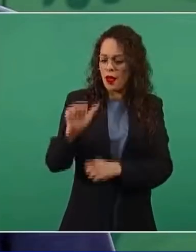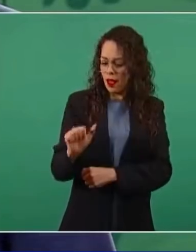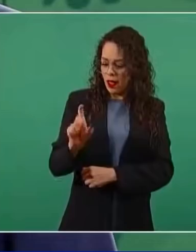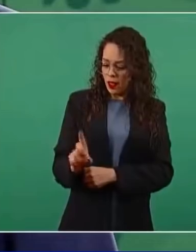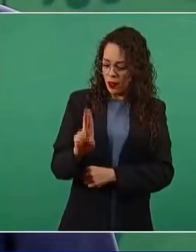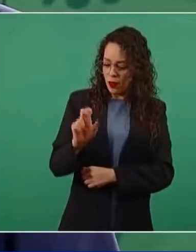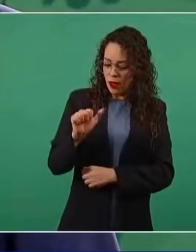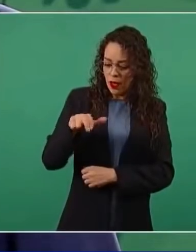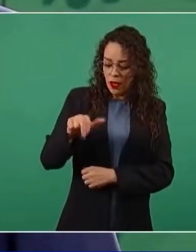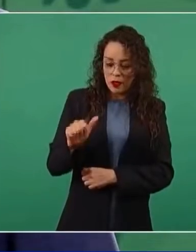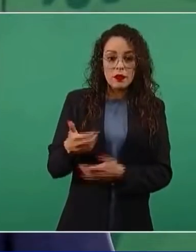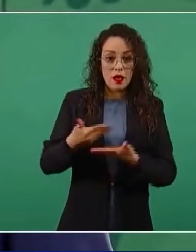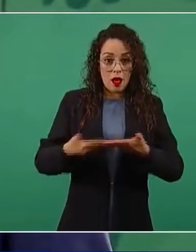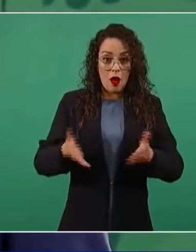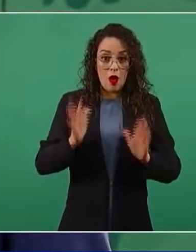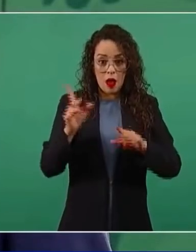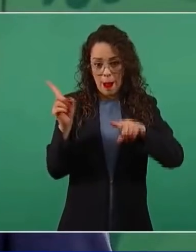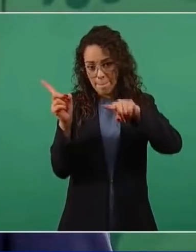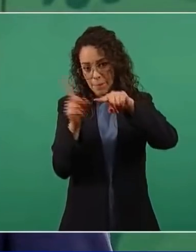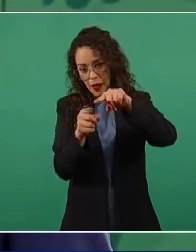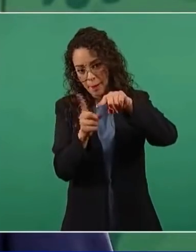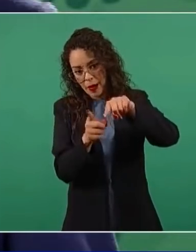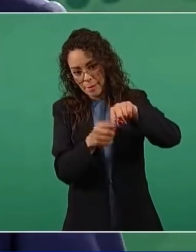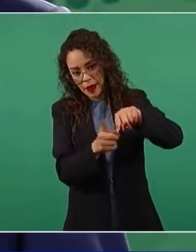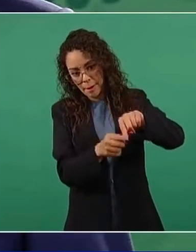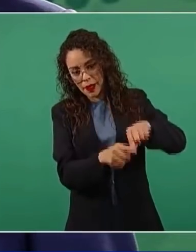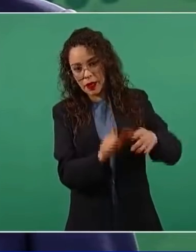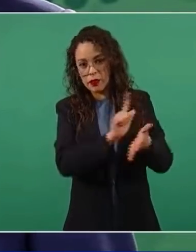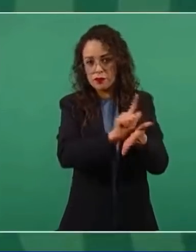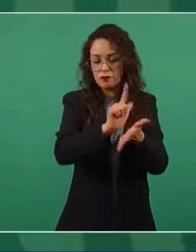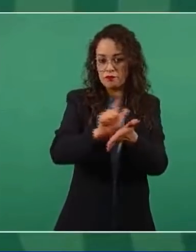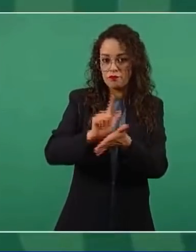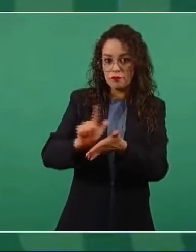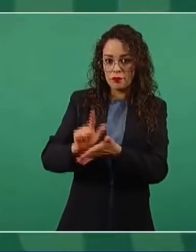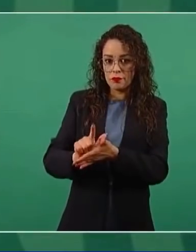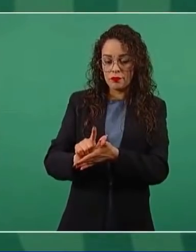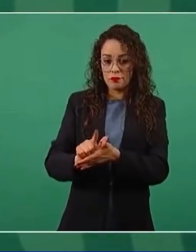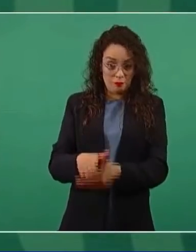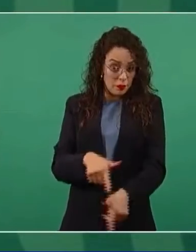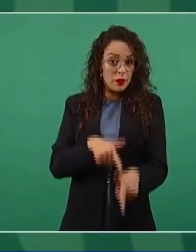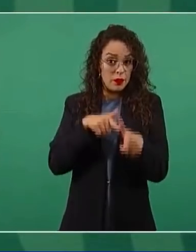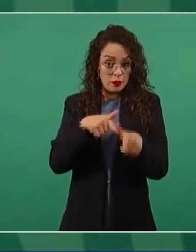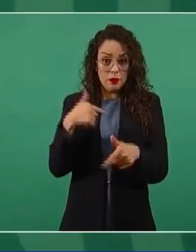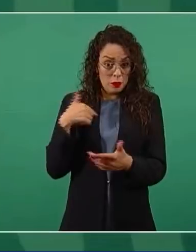que estamos limpiando, y no nos vamos a detener,